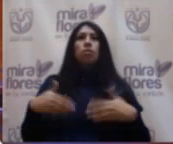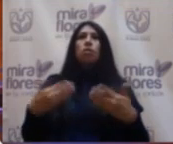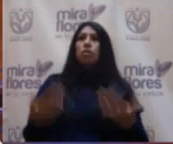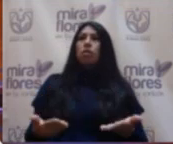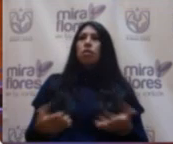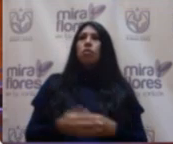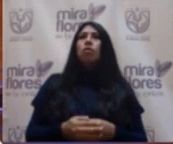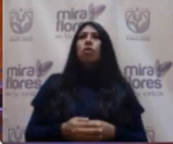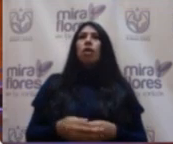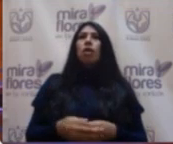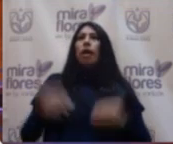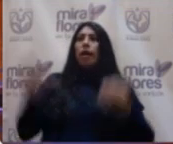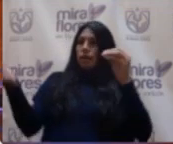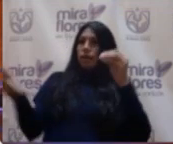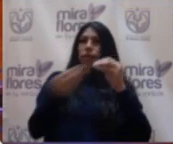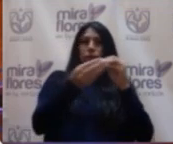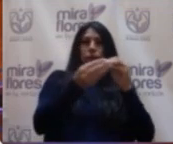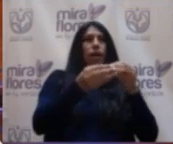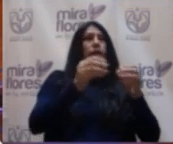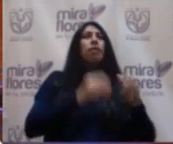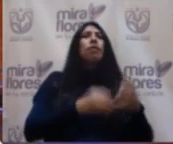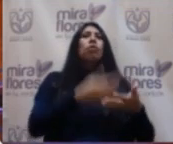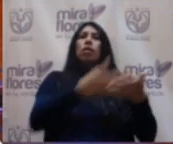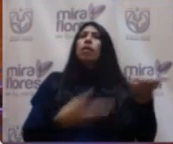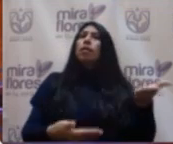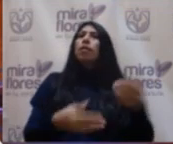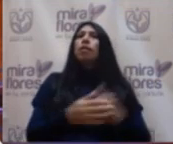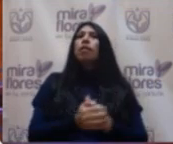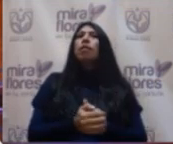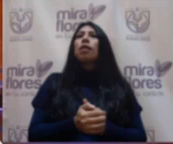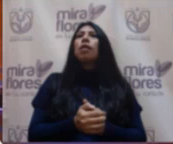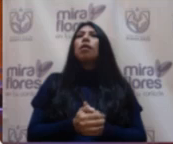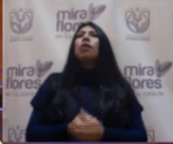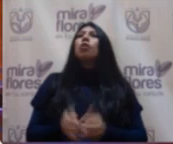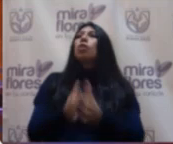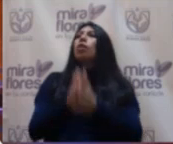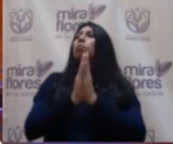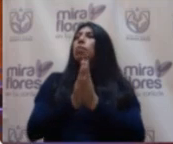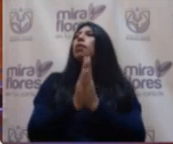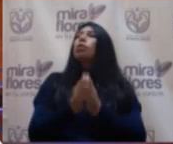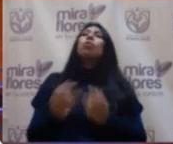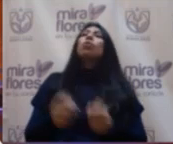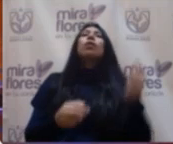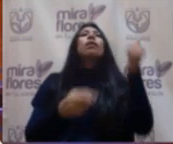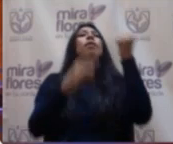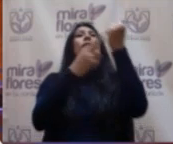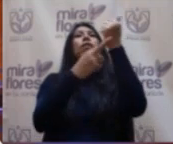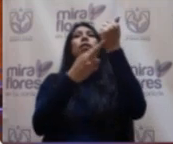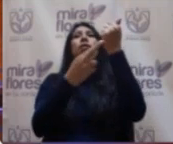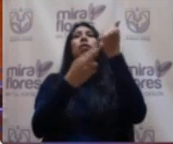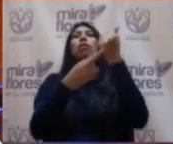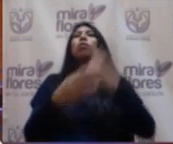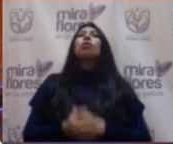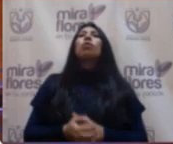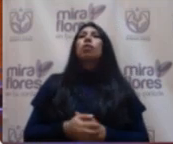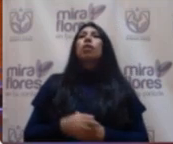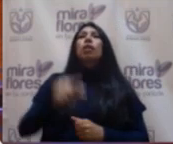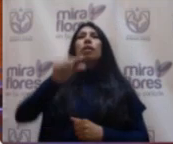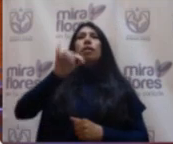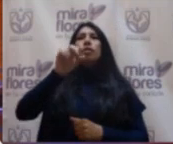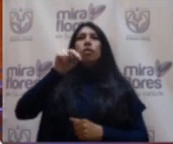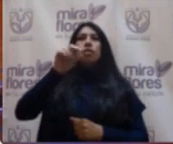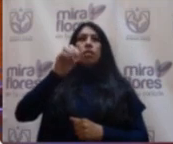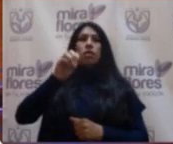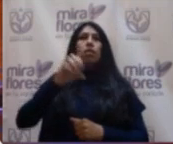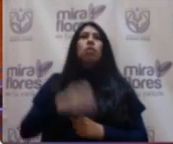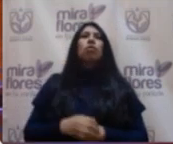en agenda la solicitud del regidor Dino Costa. ¿Está en agenda? Perfecto. Entonces, si está en